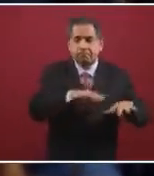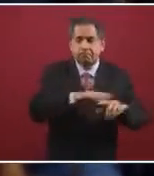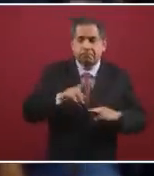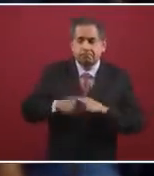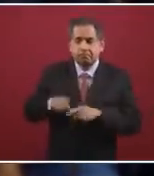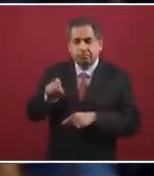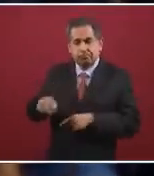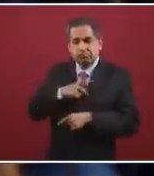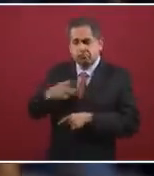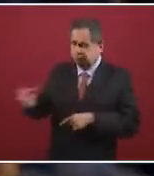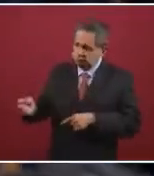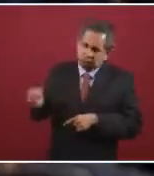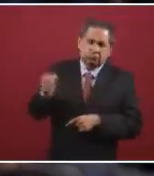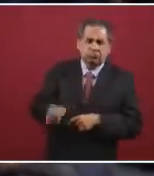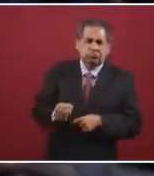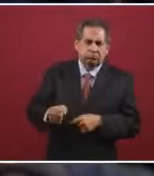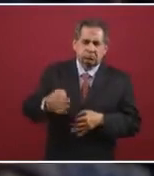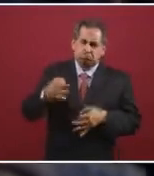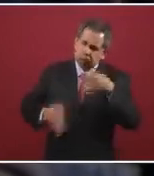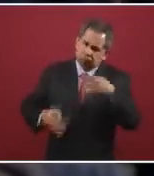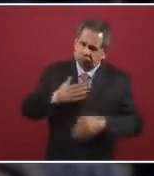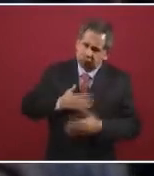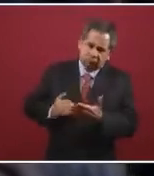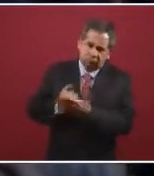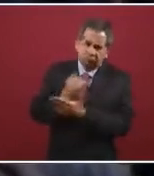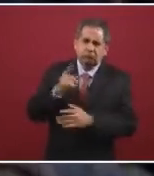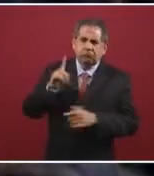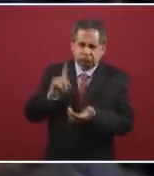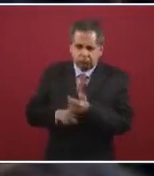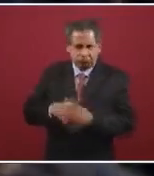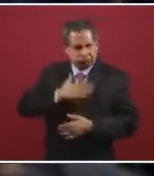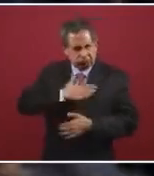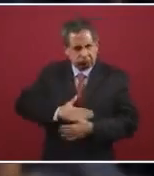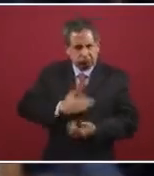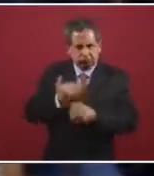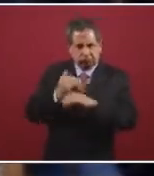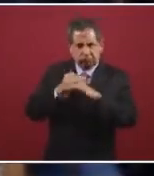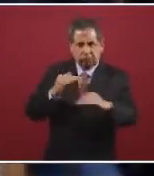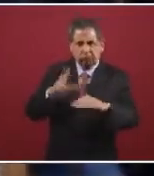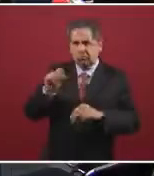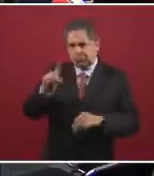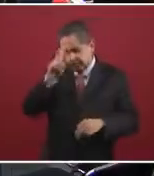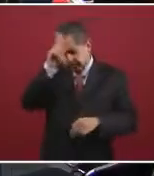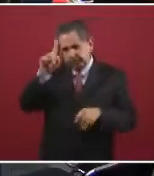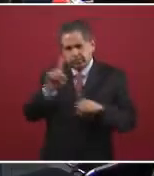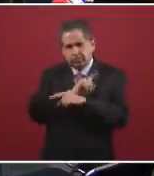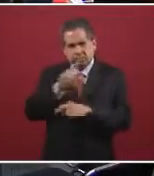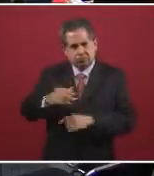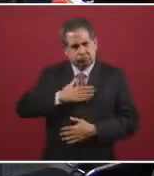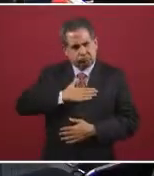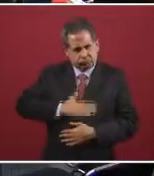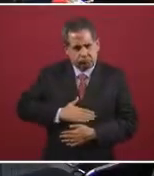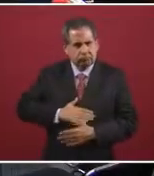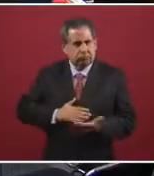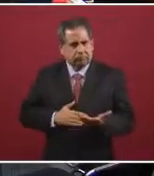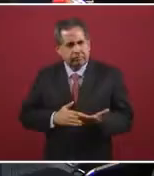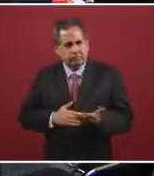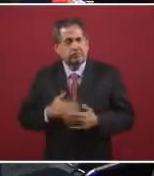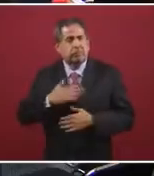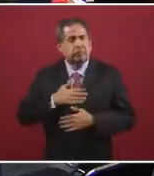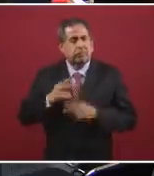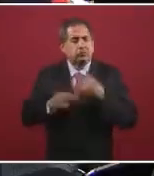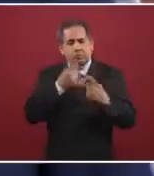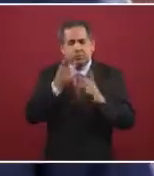deben ser llevados ante la justicia en un acto de justicia social, no de venganza. Porque estoy